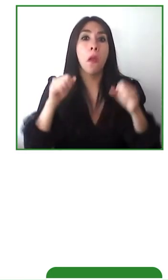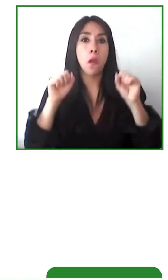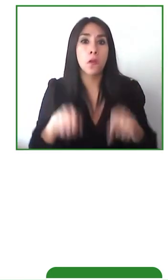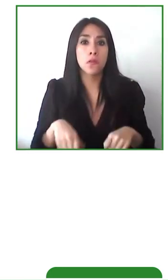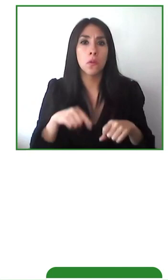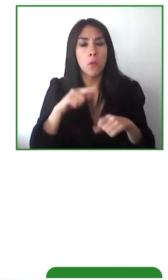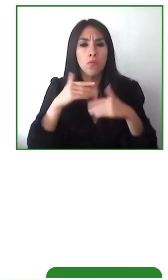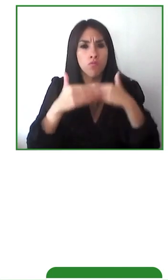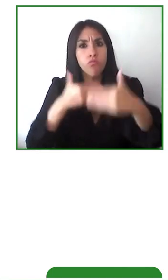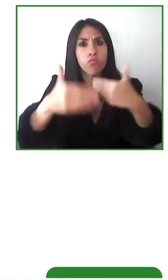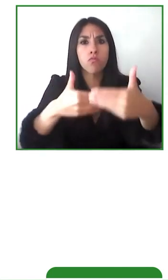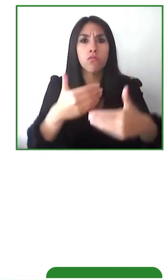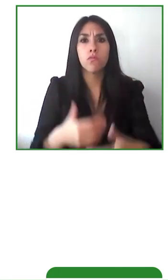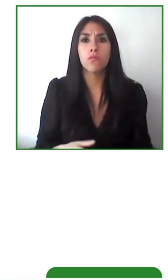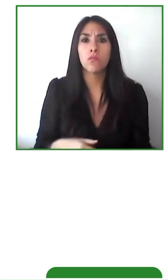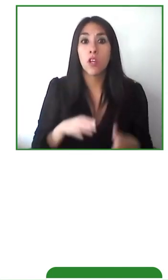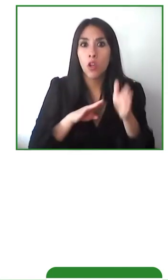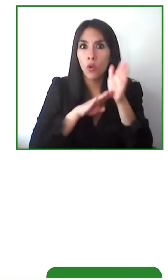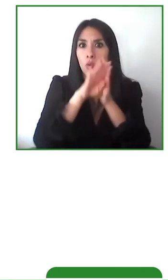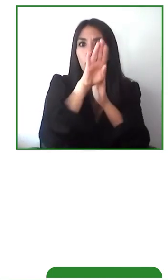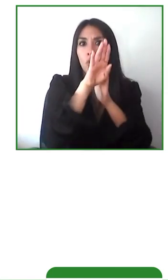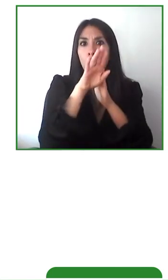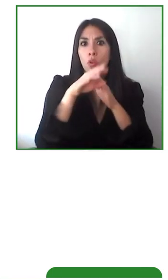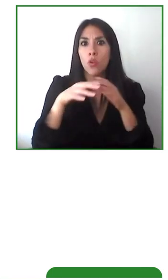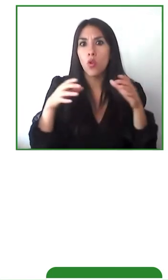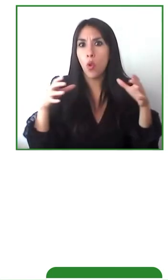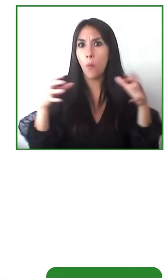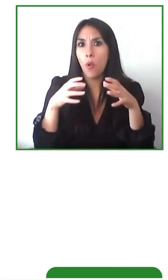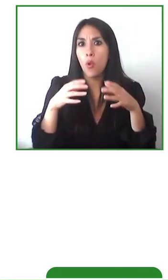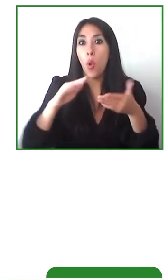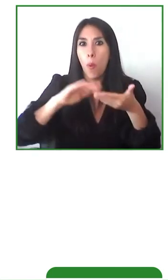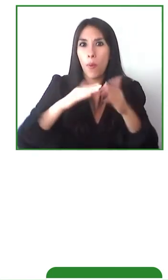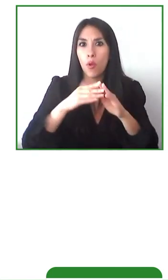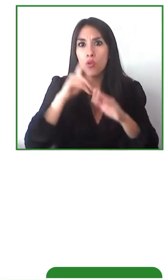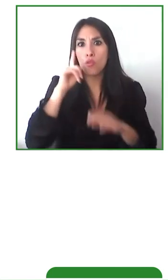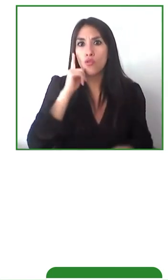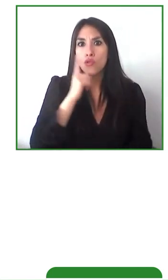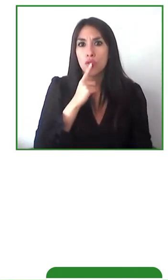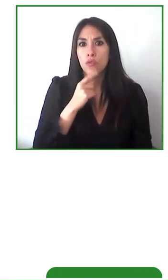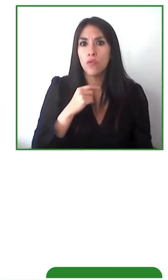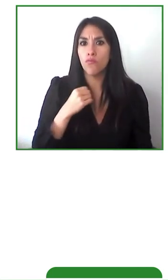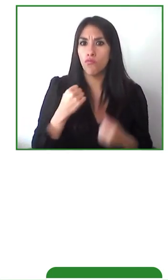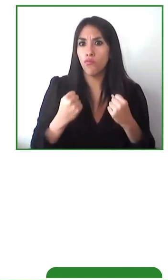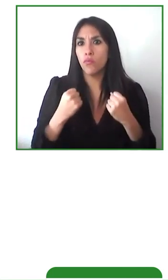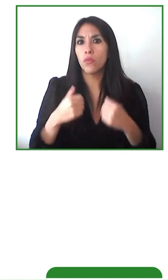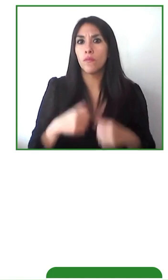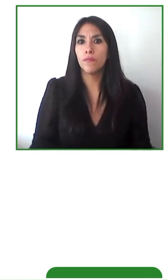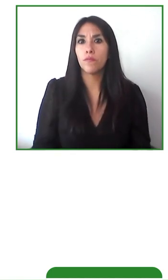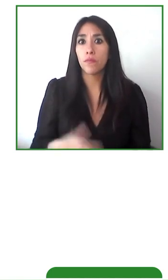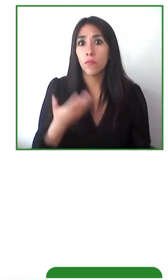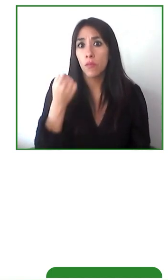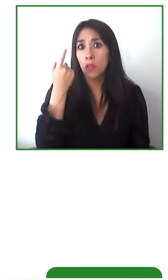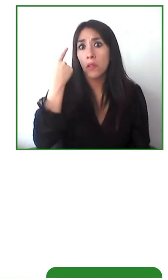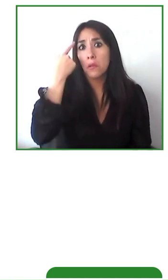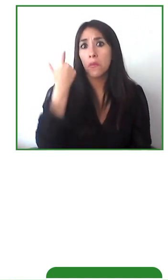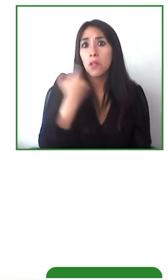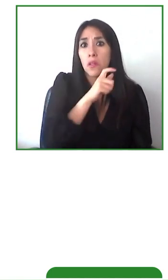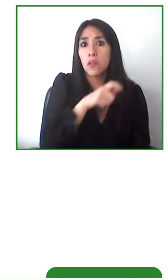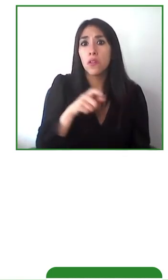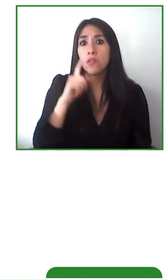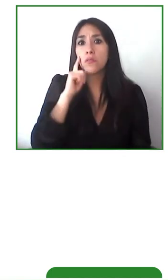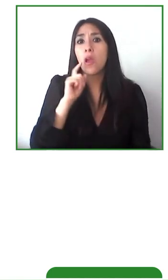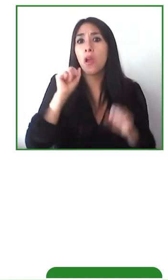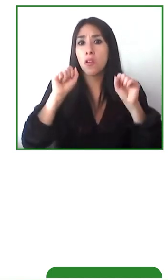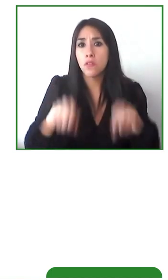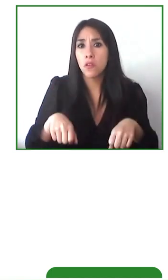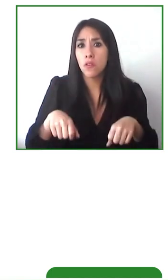las habilidades de la comunidad sorda. Creemos que es muy importante que los miembros de la comunidad sorda puedan participar en esto